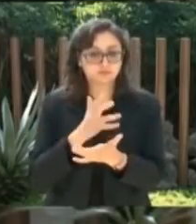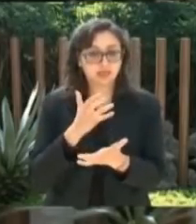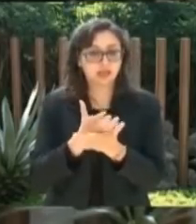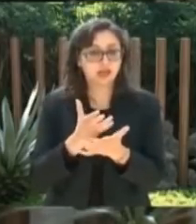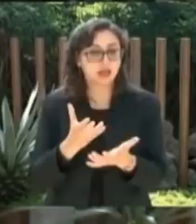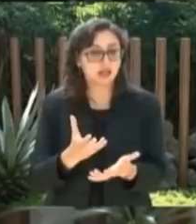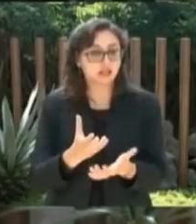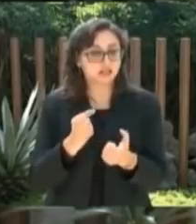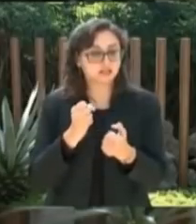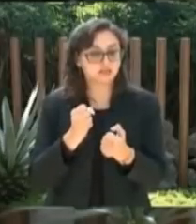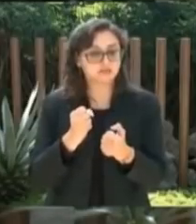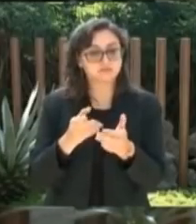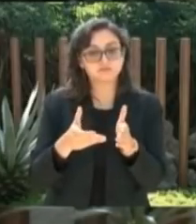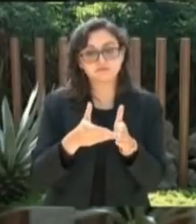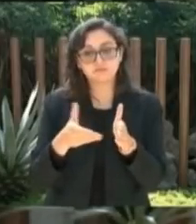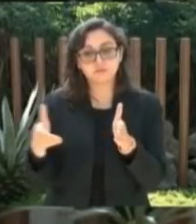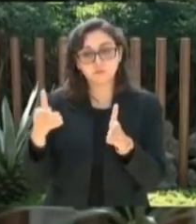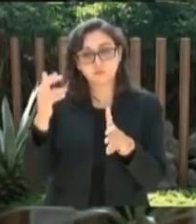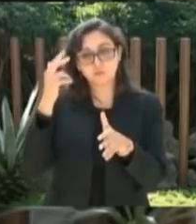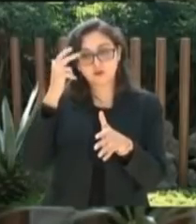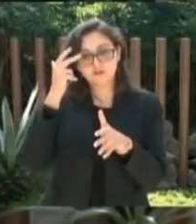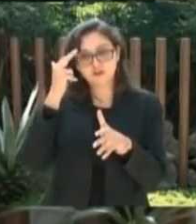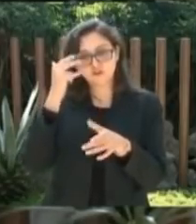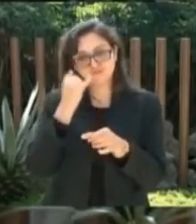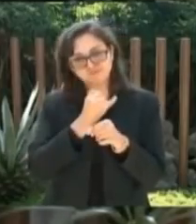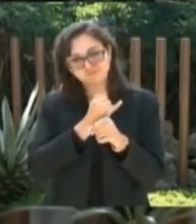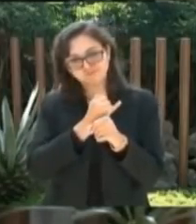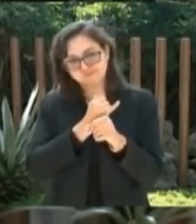restaurada y el porfiriato.